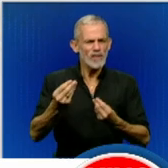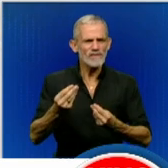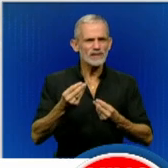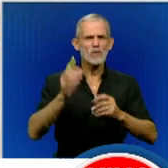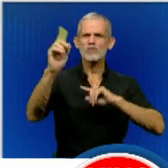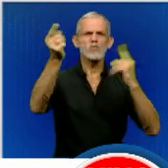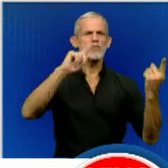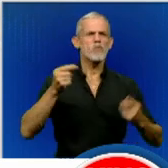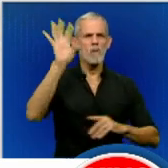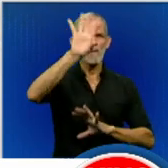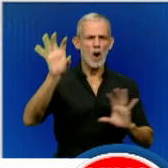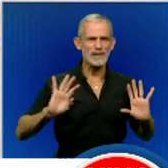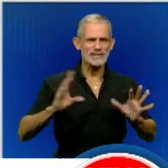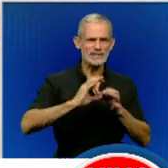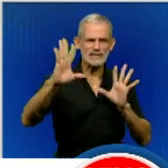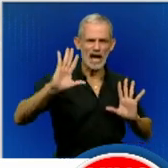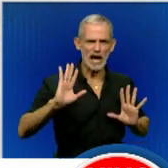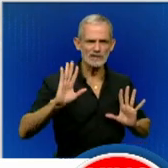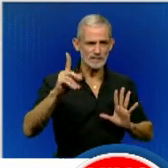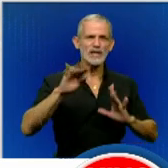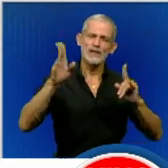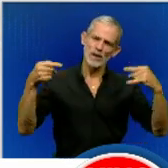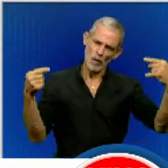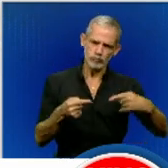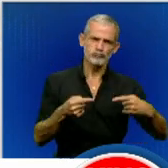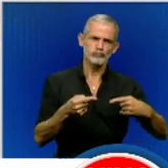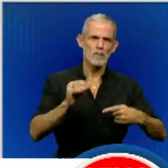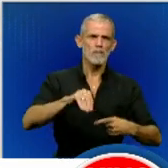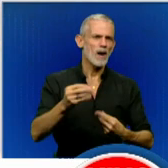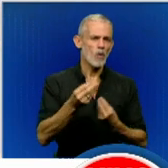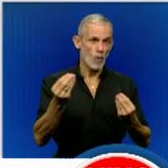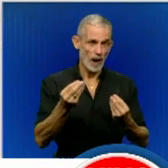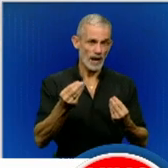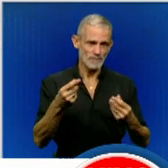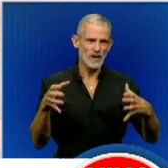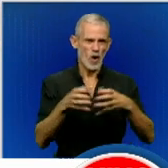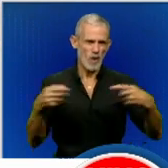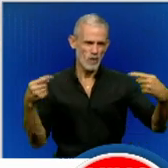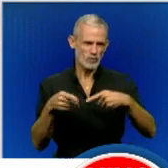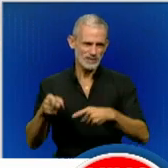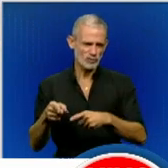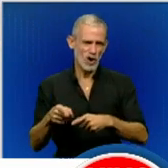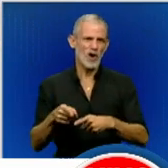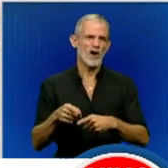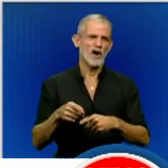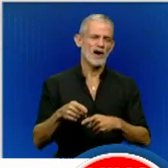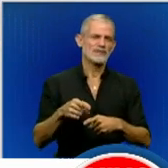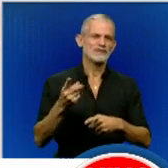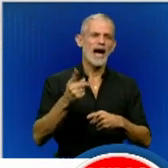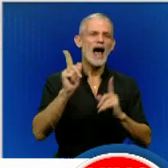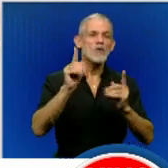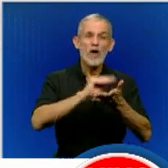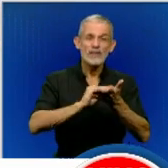las autonomías provinciales y acá también quiero marcar otra contradicción que se está dando en el caso de la oposición de aquellos diputados